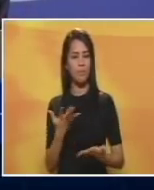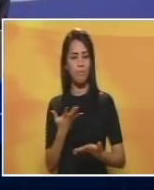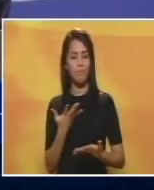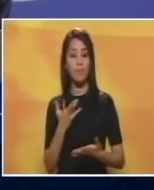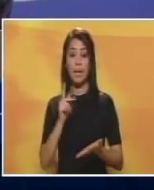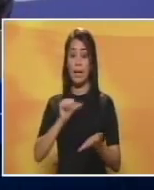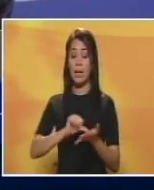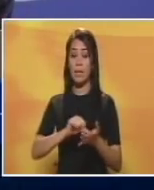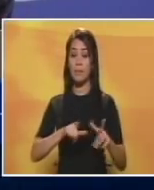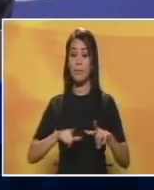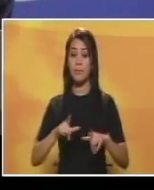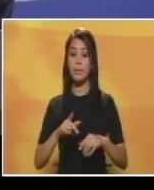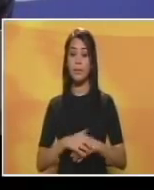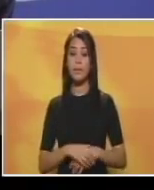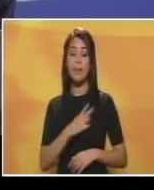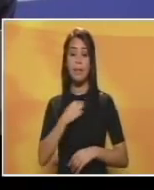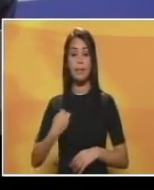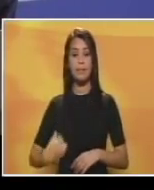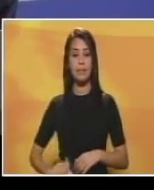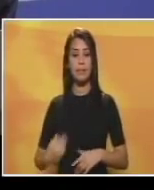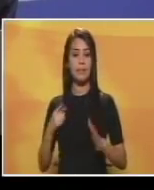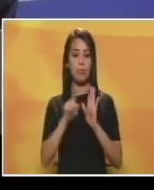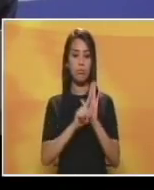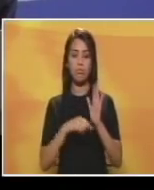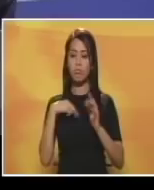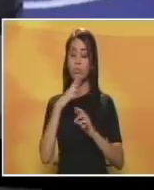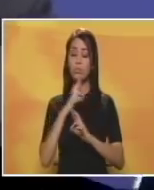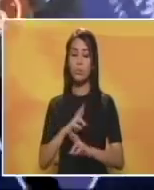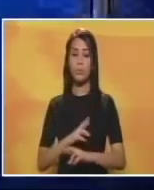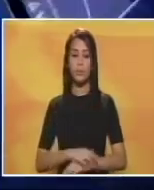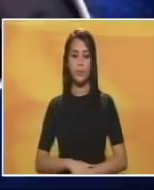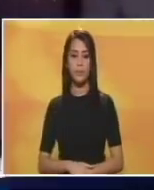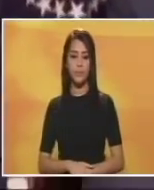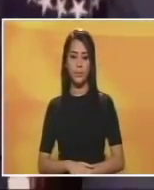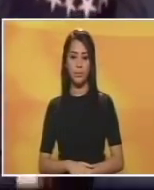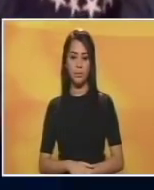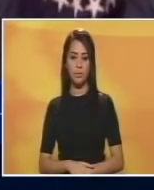Pekín responderá con las contramedidas que sean necesarias.